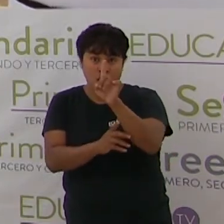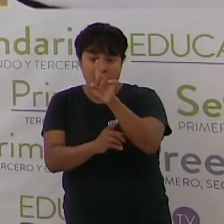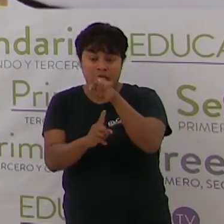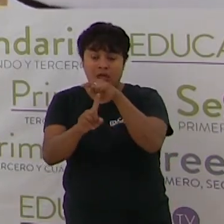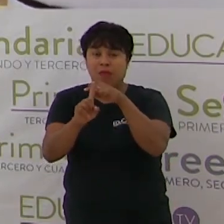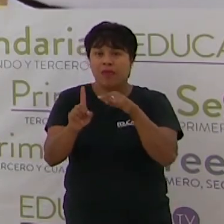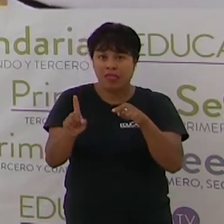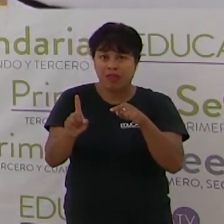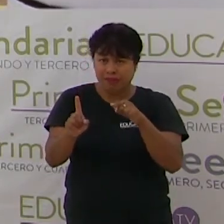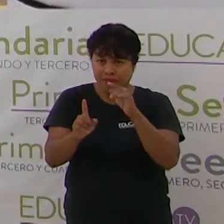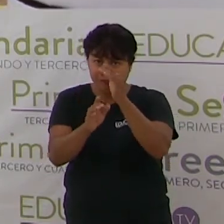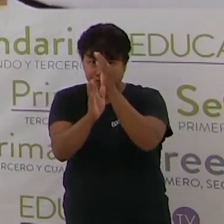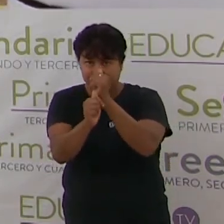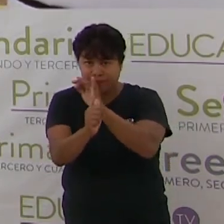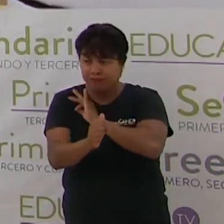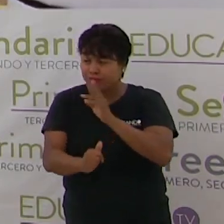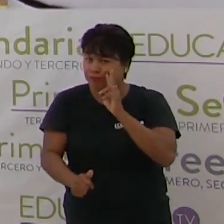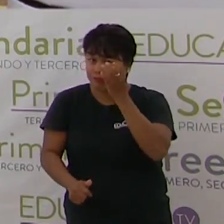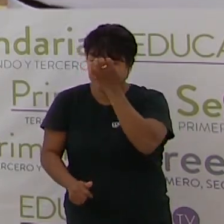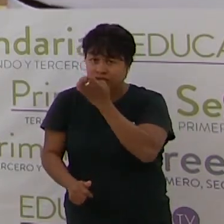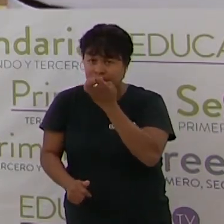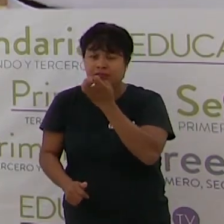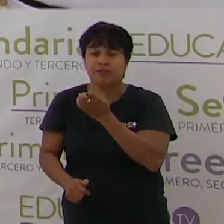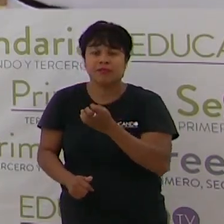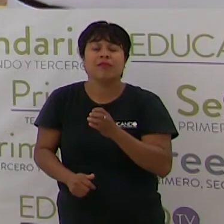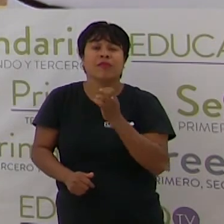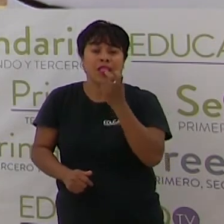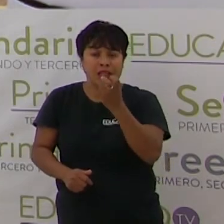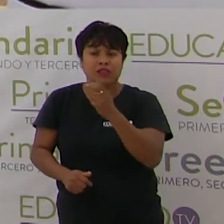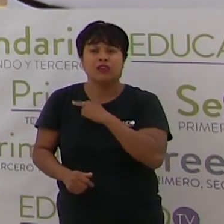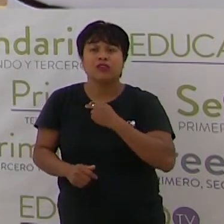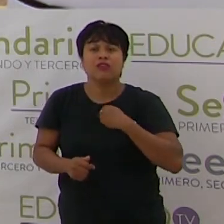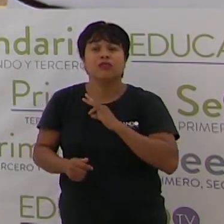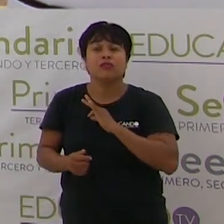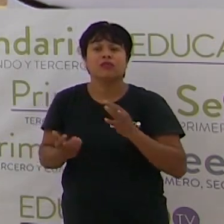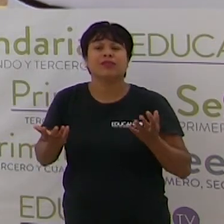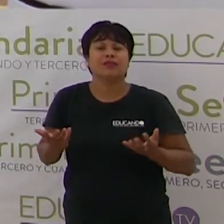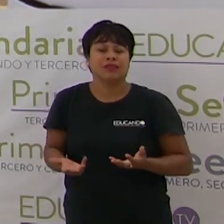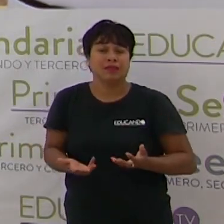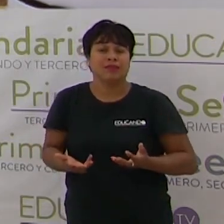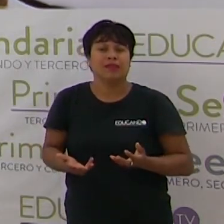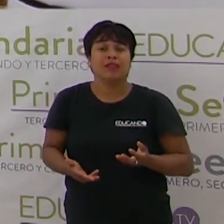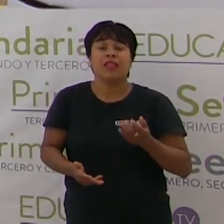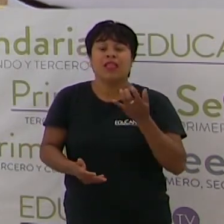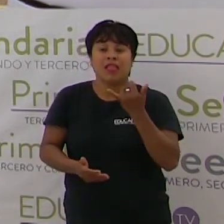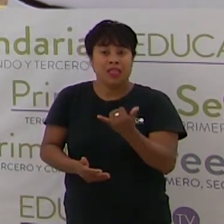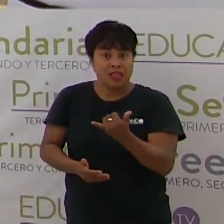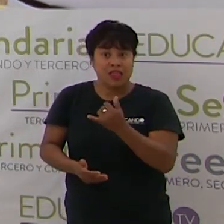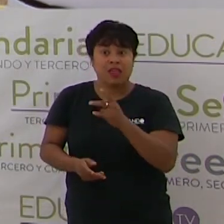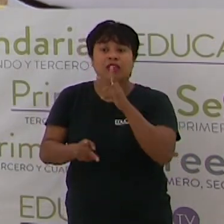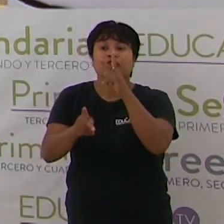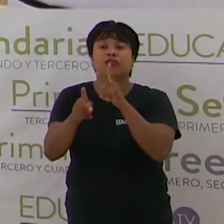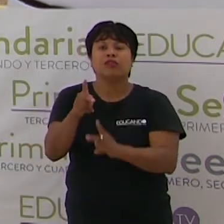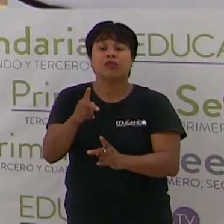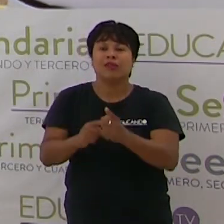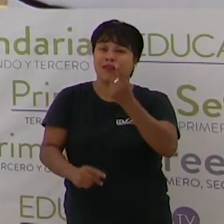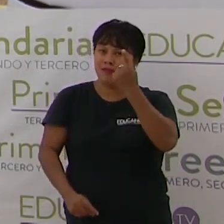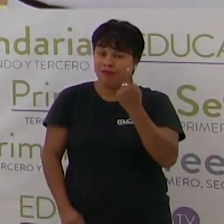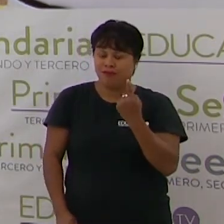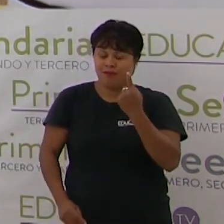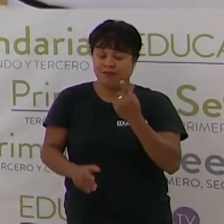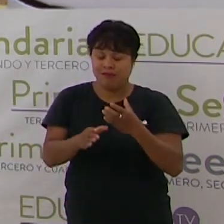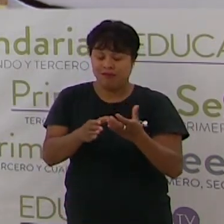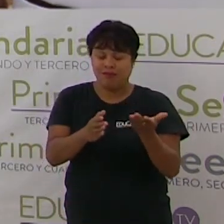¿Lo pueden observar? Aquí está. Entonces con esto formamos una esfera completa y nos sobra otra media